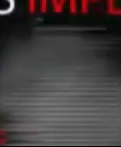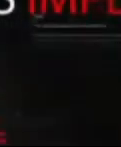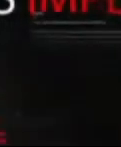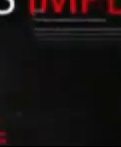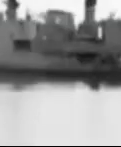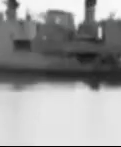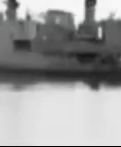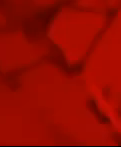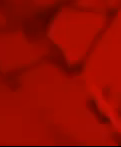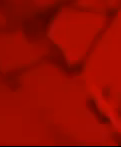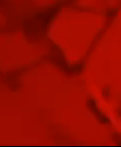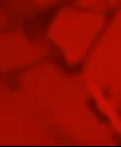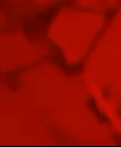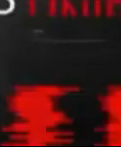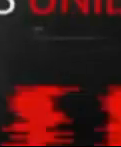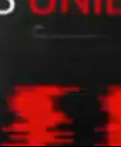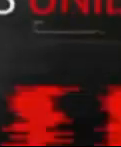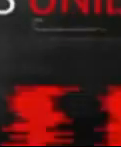Música